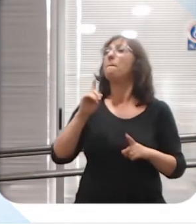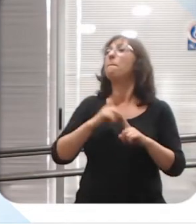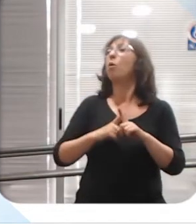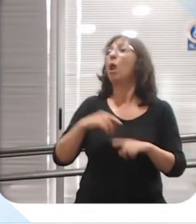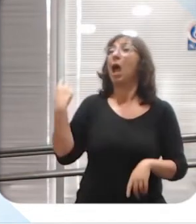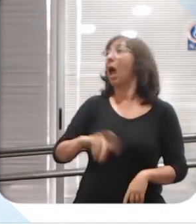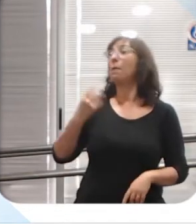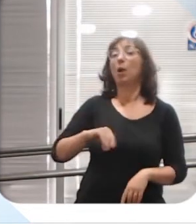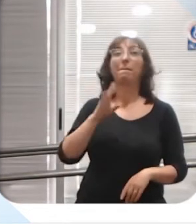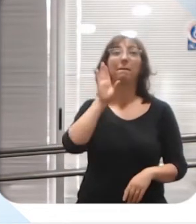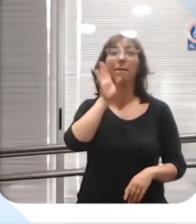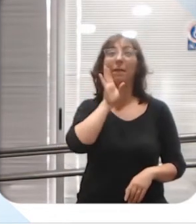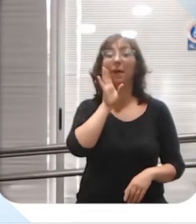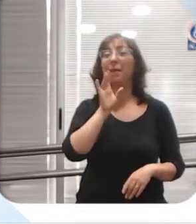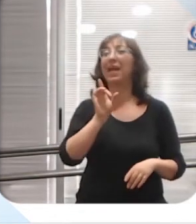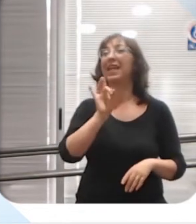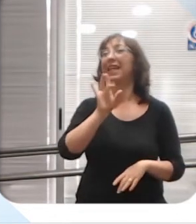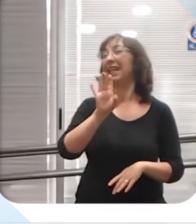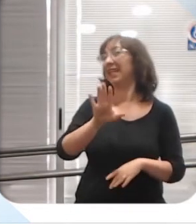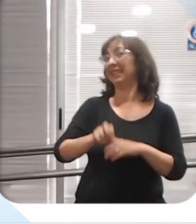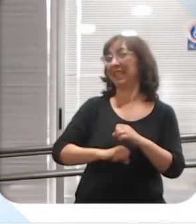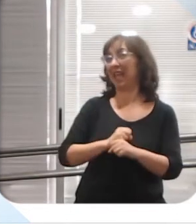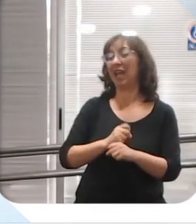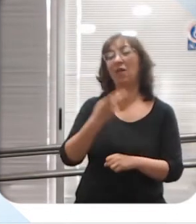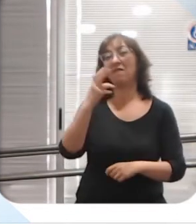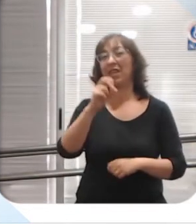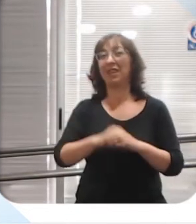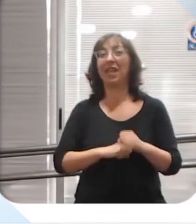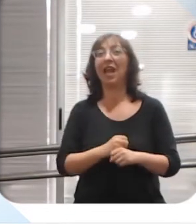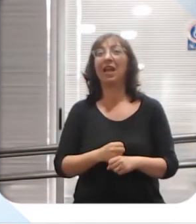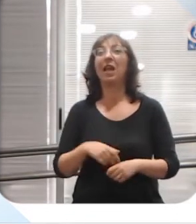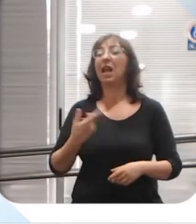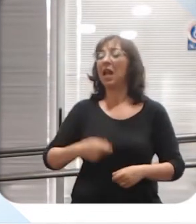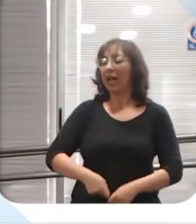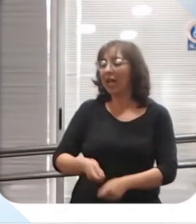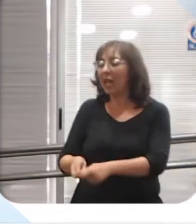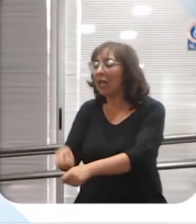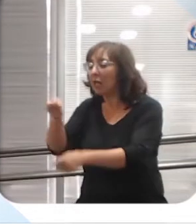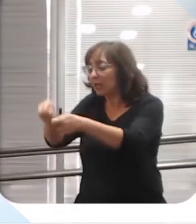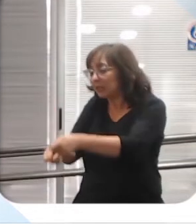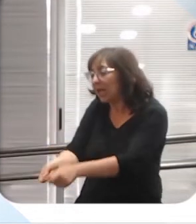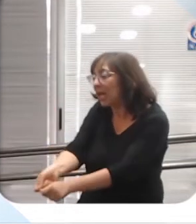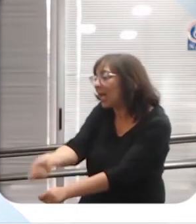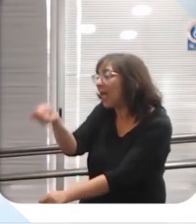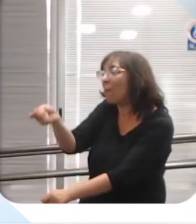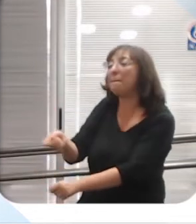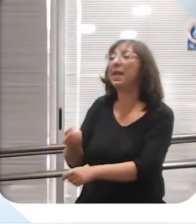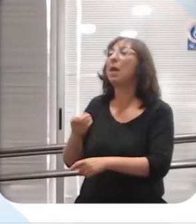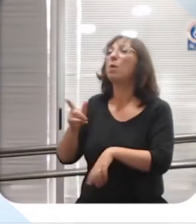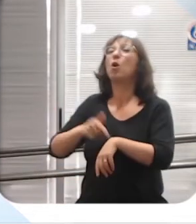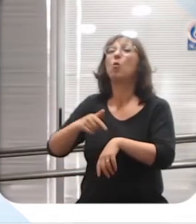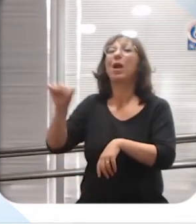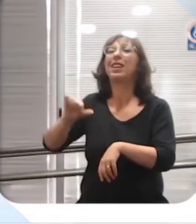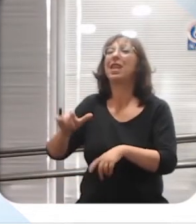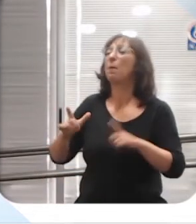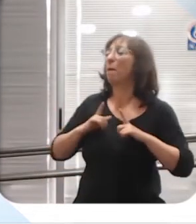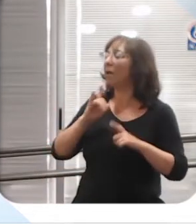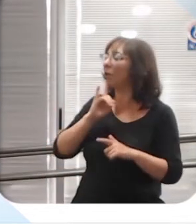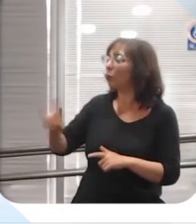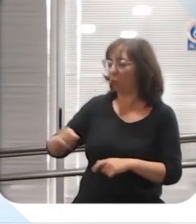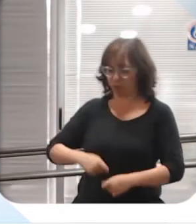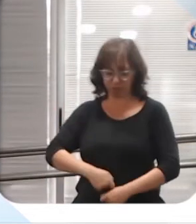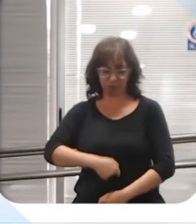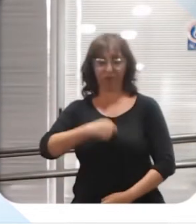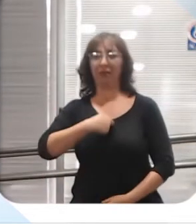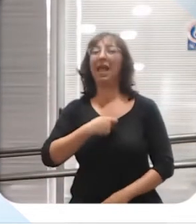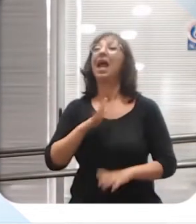¿no? Las mamás que a los 15 años todavía y a los 20 le suben el cierre de la campera, a veces es porque no tienen tiempo de esperar que lo haga. Pero